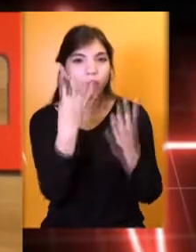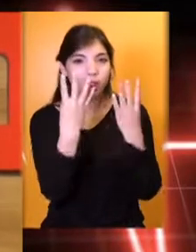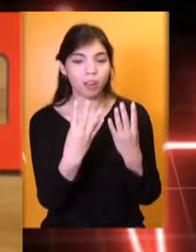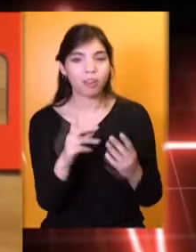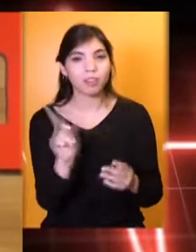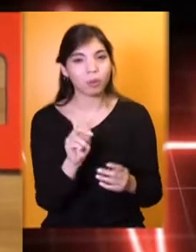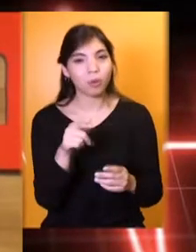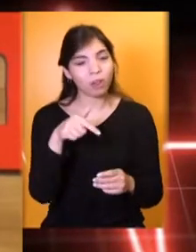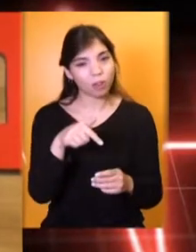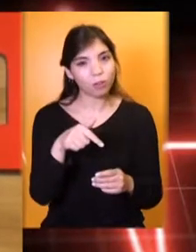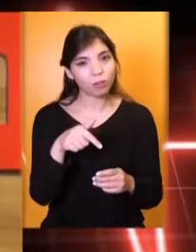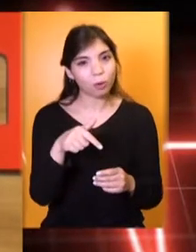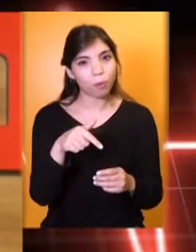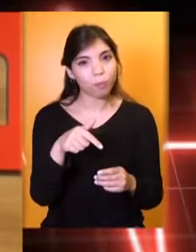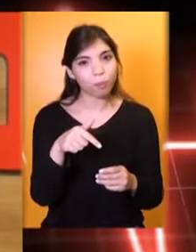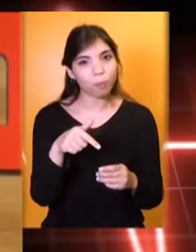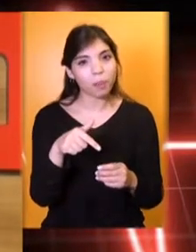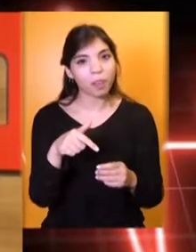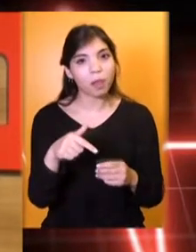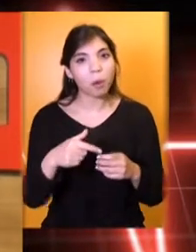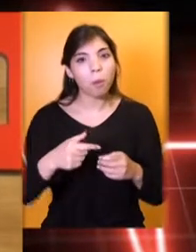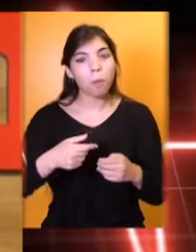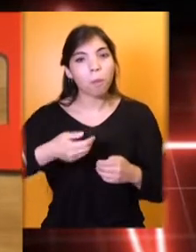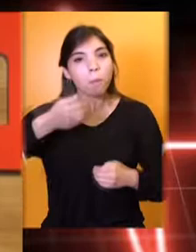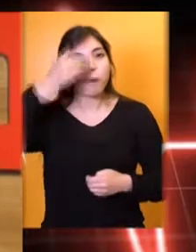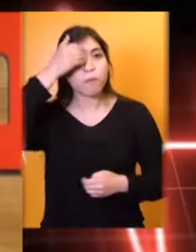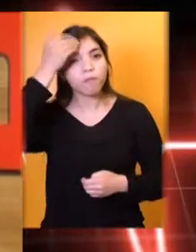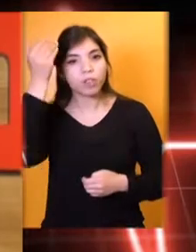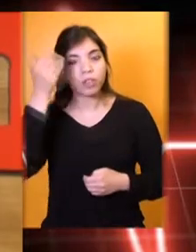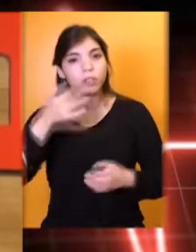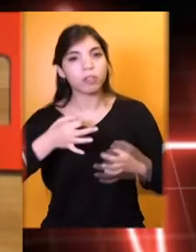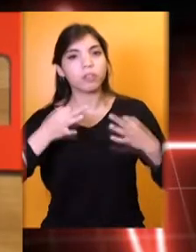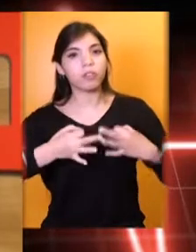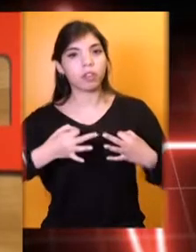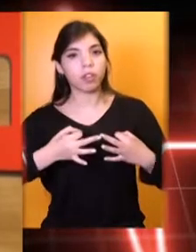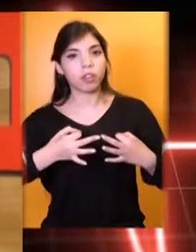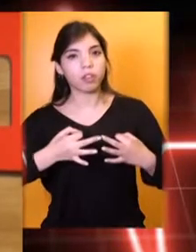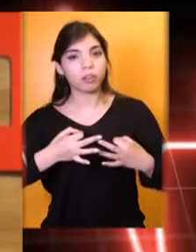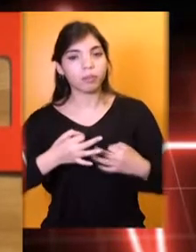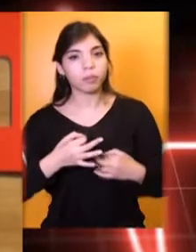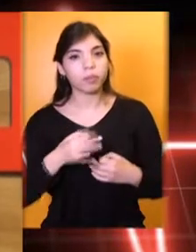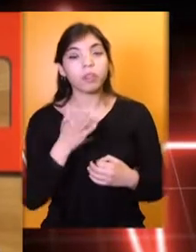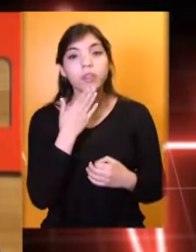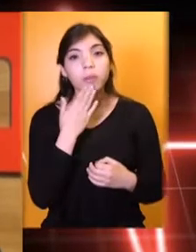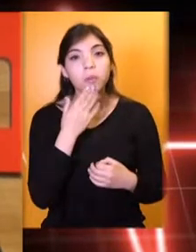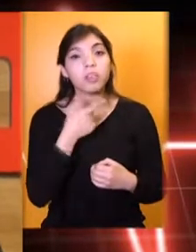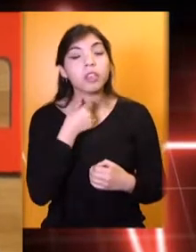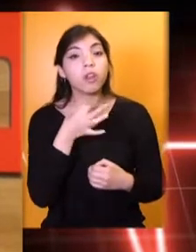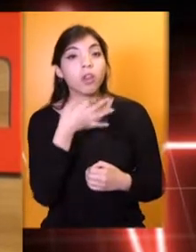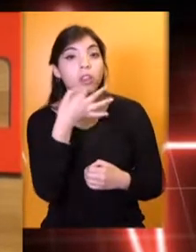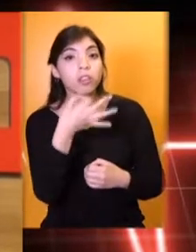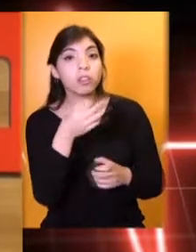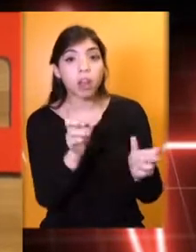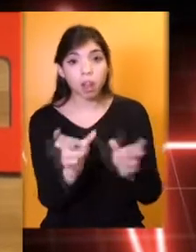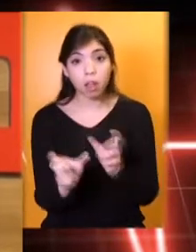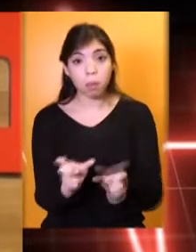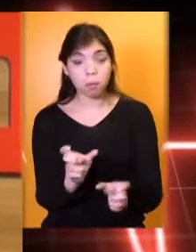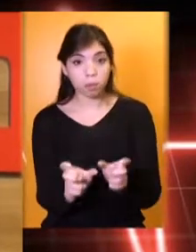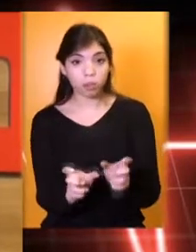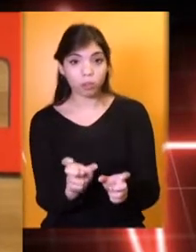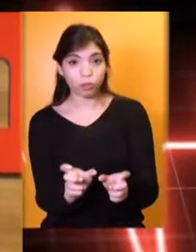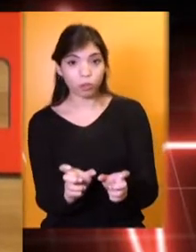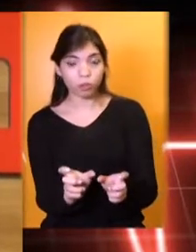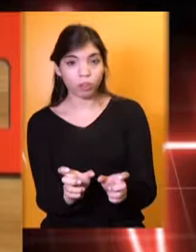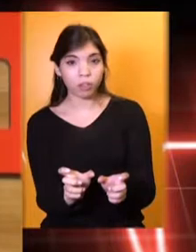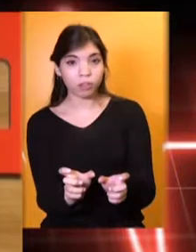contrario, ellos son muy profesionales y es parte de una investigación que obviamente no me voy a pronunciar, pero sí quiero también dejar claro a la ciudadanía que esto también